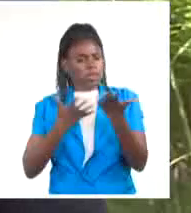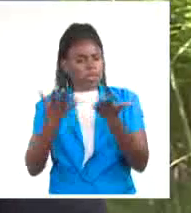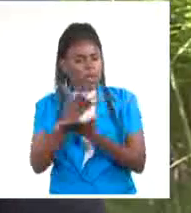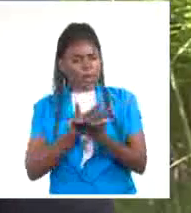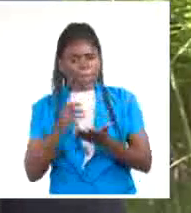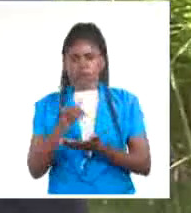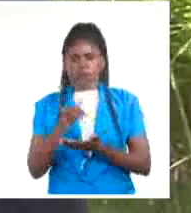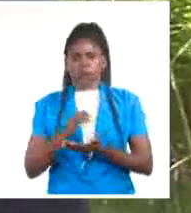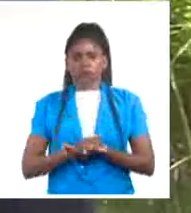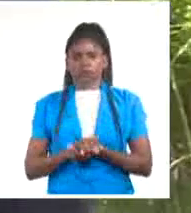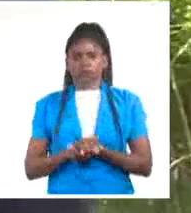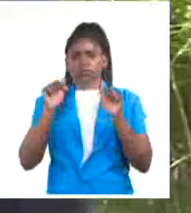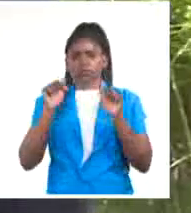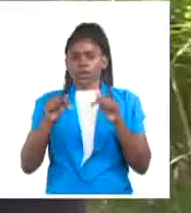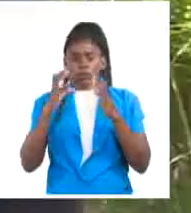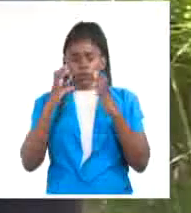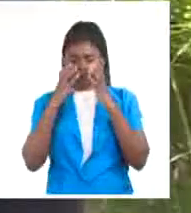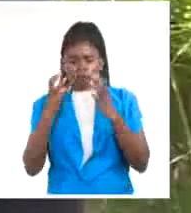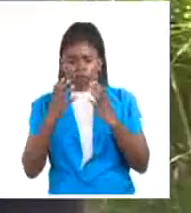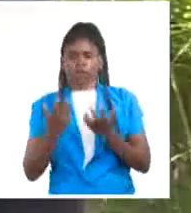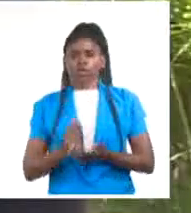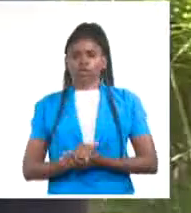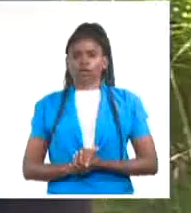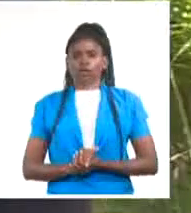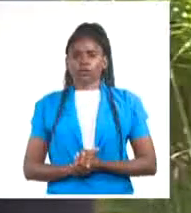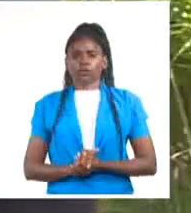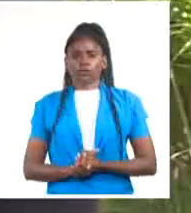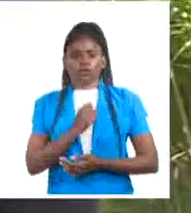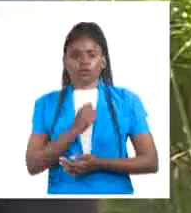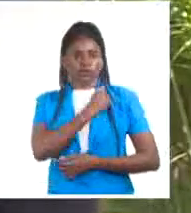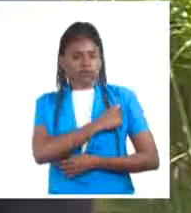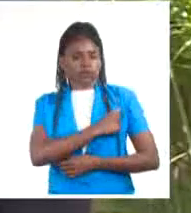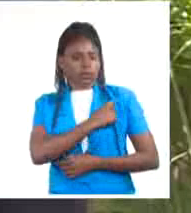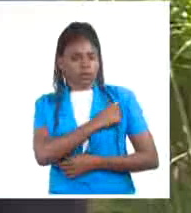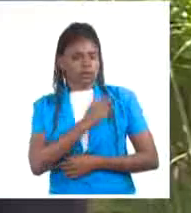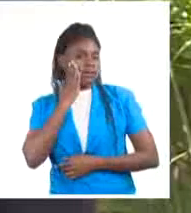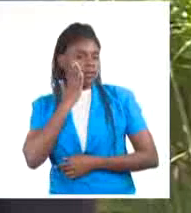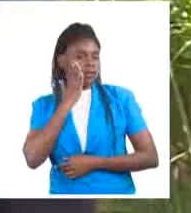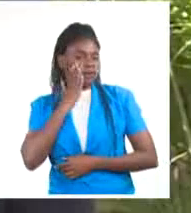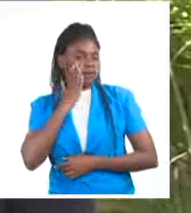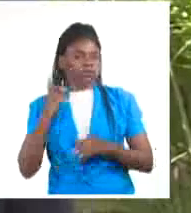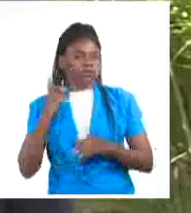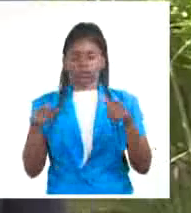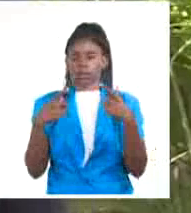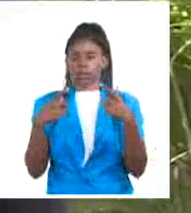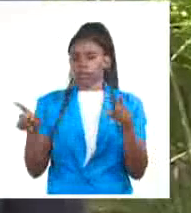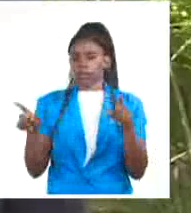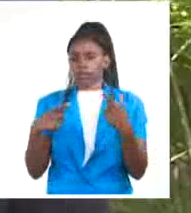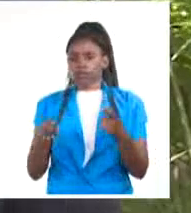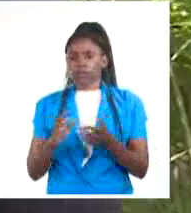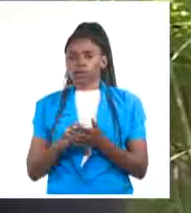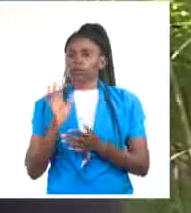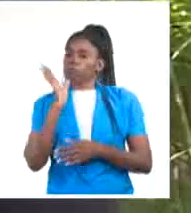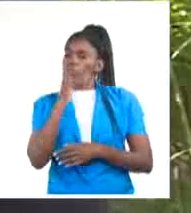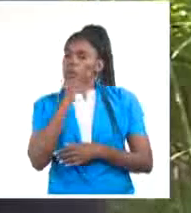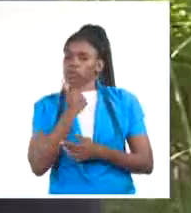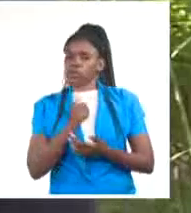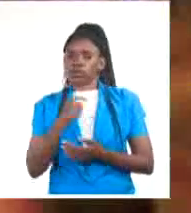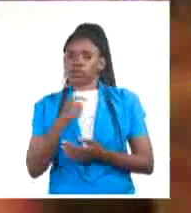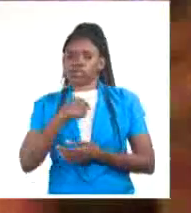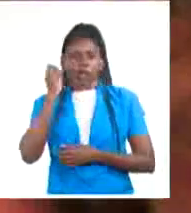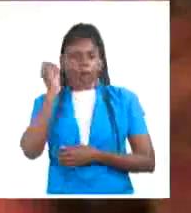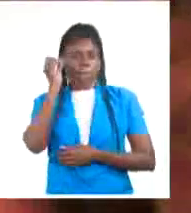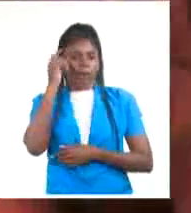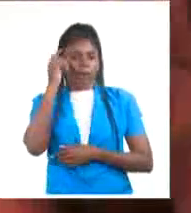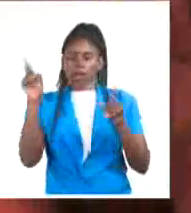doble que le vamos a dar con mucho amor y muchísimo cariño. Tenemos un repertorio original con varios temas que incluí, que son, es una